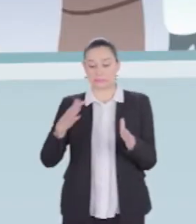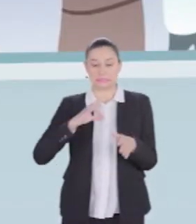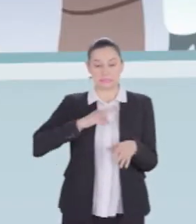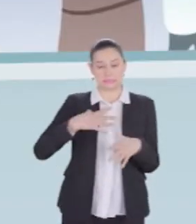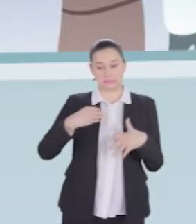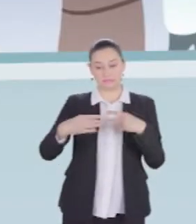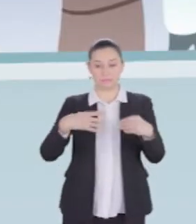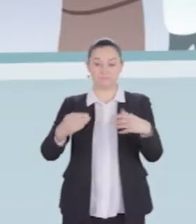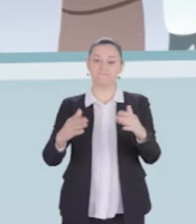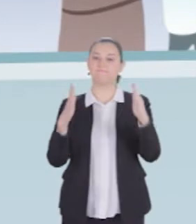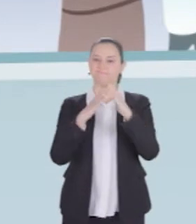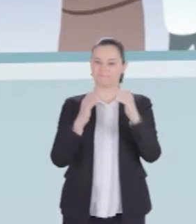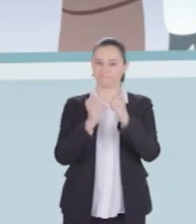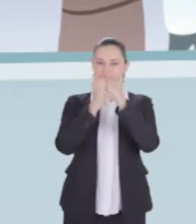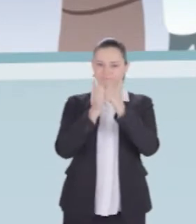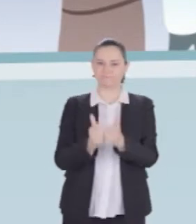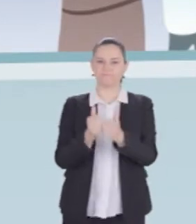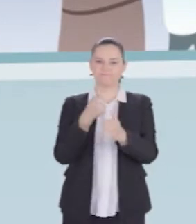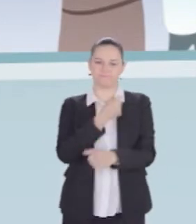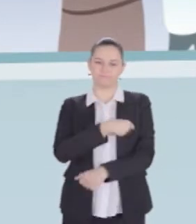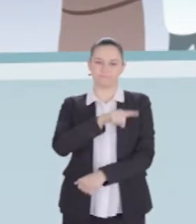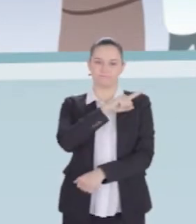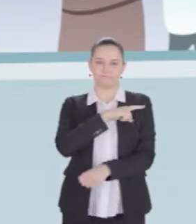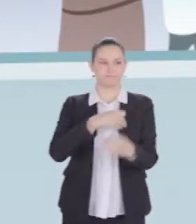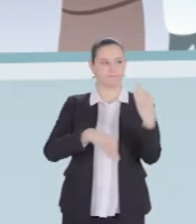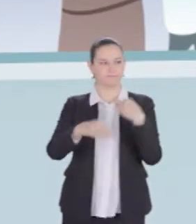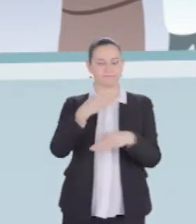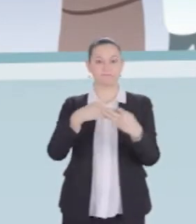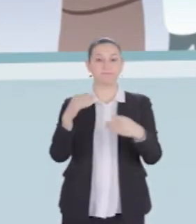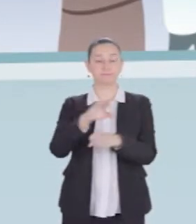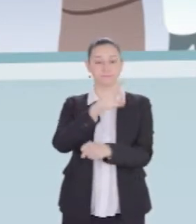Son tiempos de contingencia. Hay que quedarse en casa para